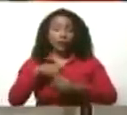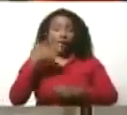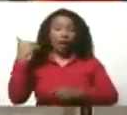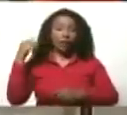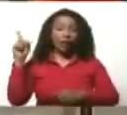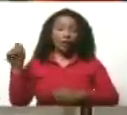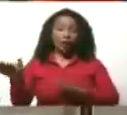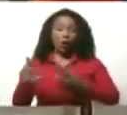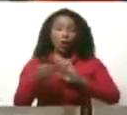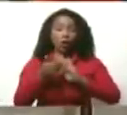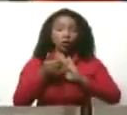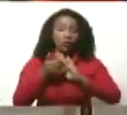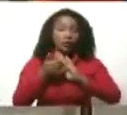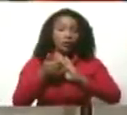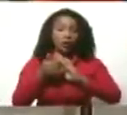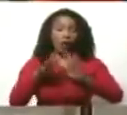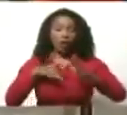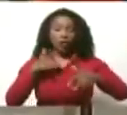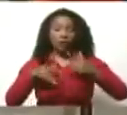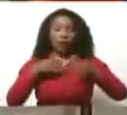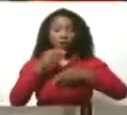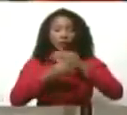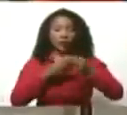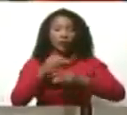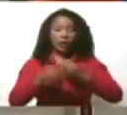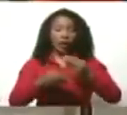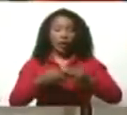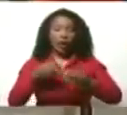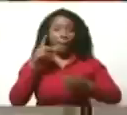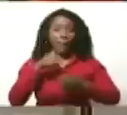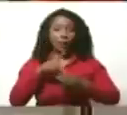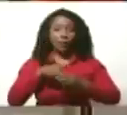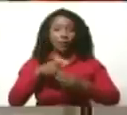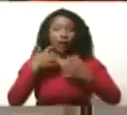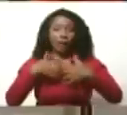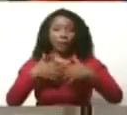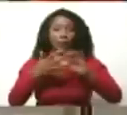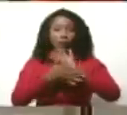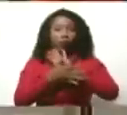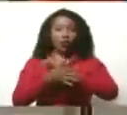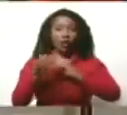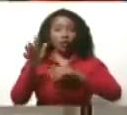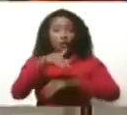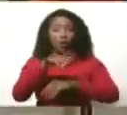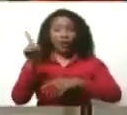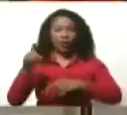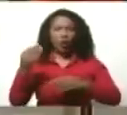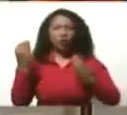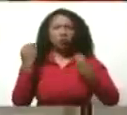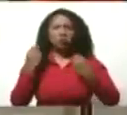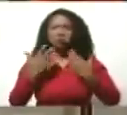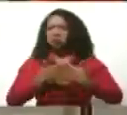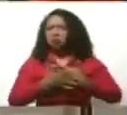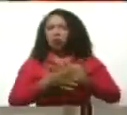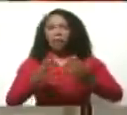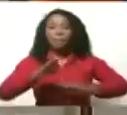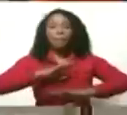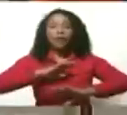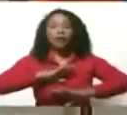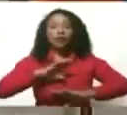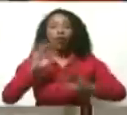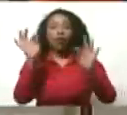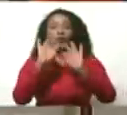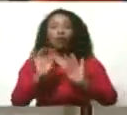la industria petrolera, él refiere de manera directa que todas fueron para beneficiar de